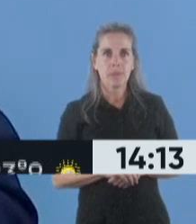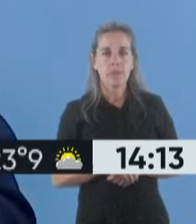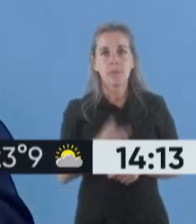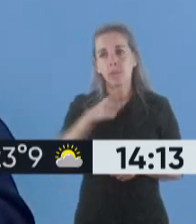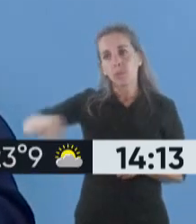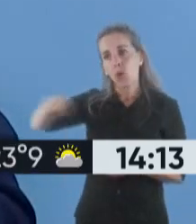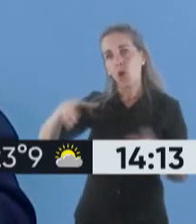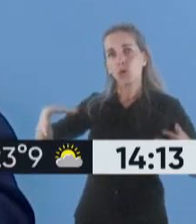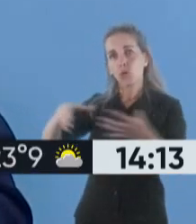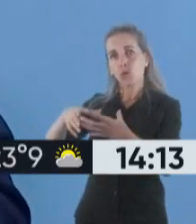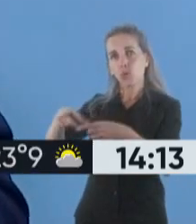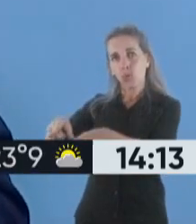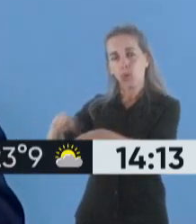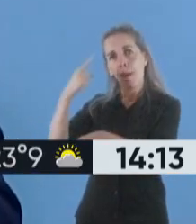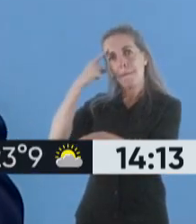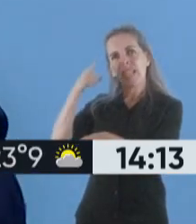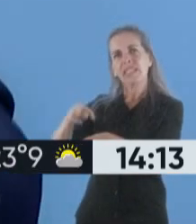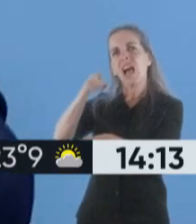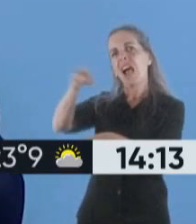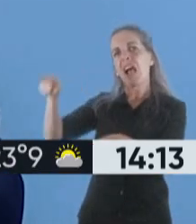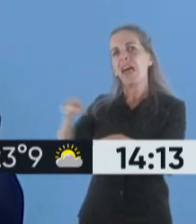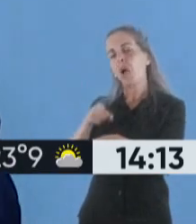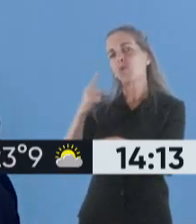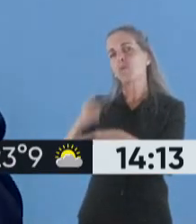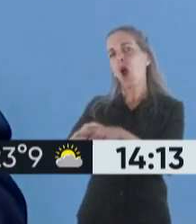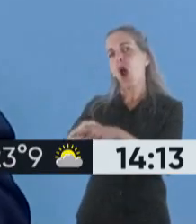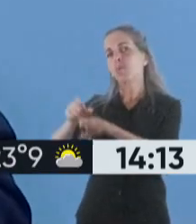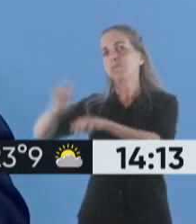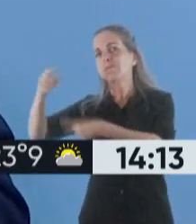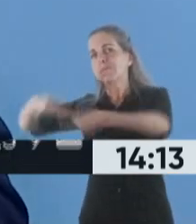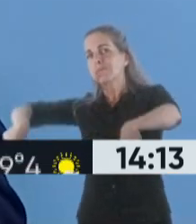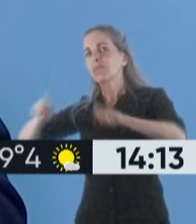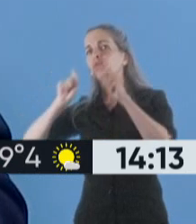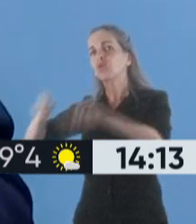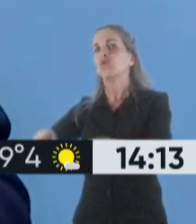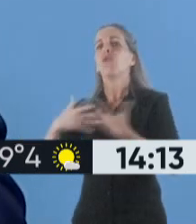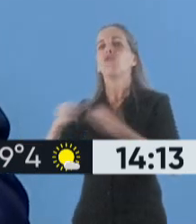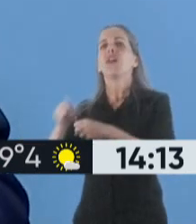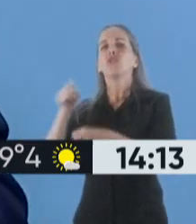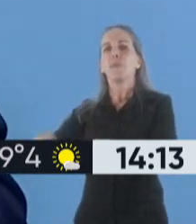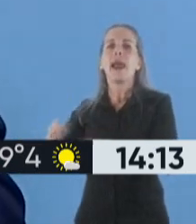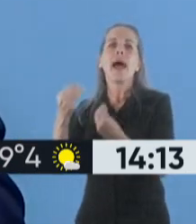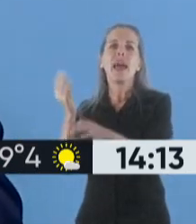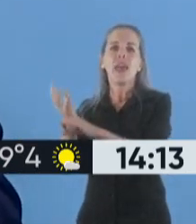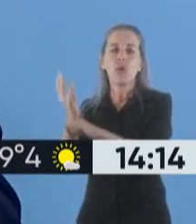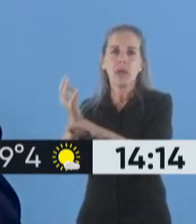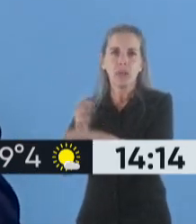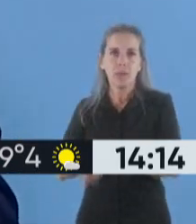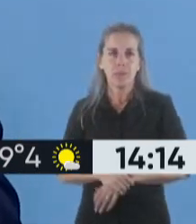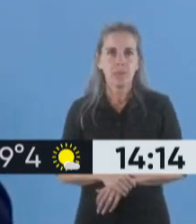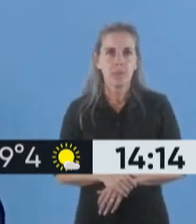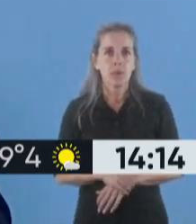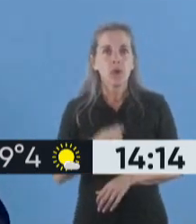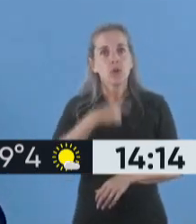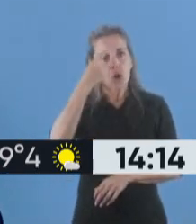Ellos creen que cada uno tiene, por mérito, encontrar el modo para acceder a la educación.